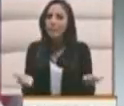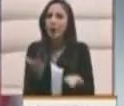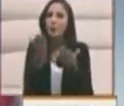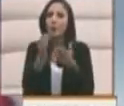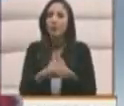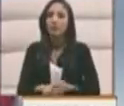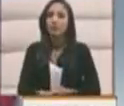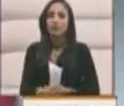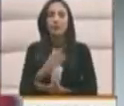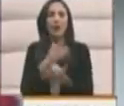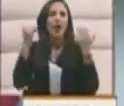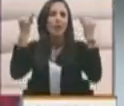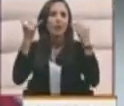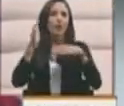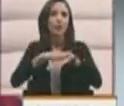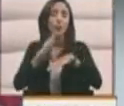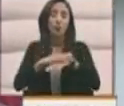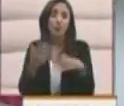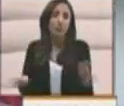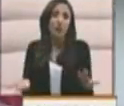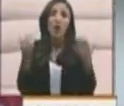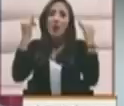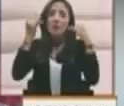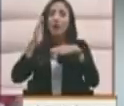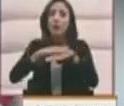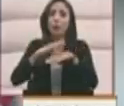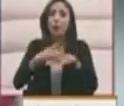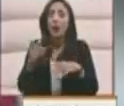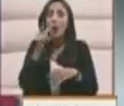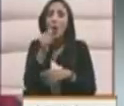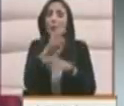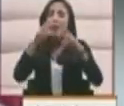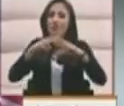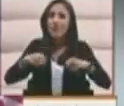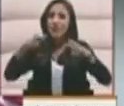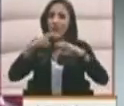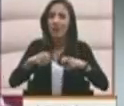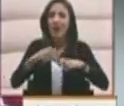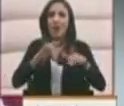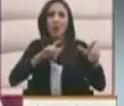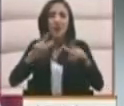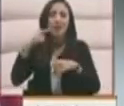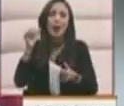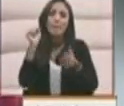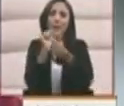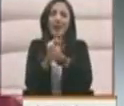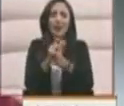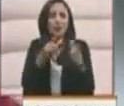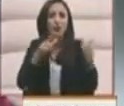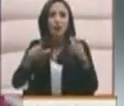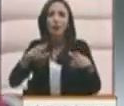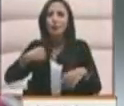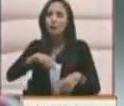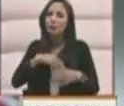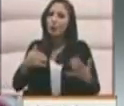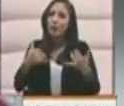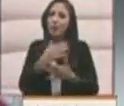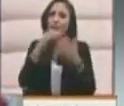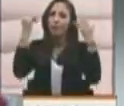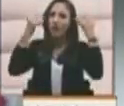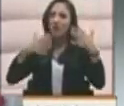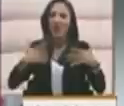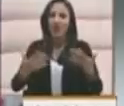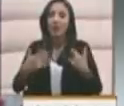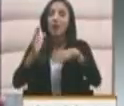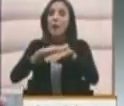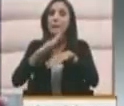una buena celebración con referente. Este señor hoy debe ser desinvestido de la inmunidad parlamentaria, porque al cometer el